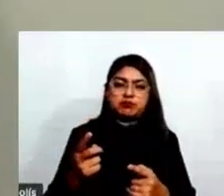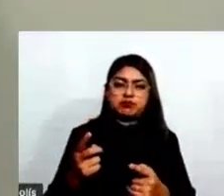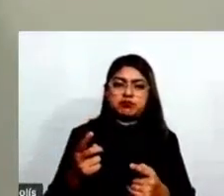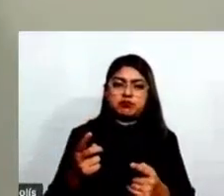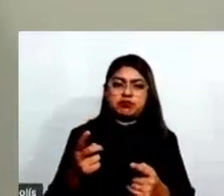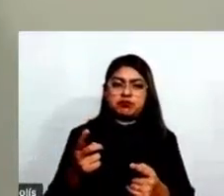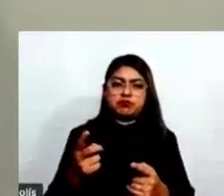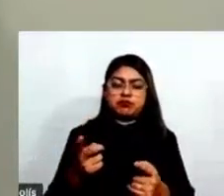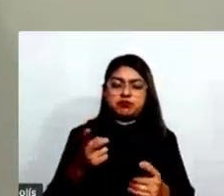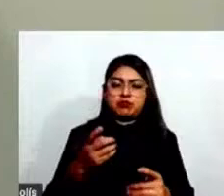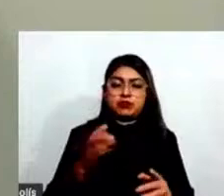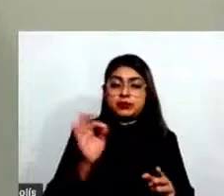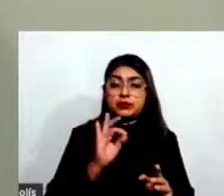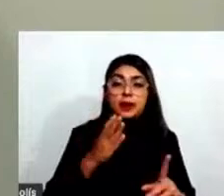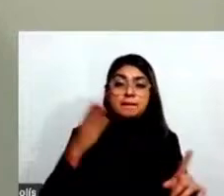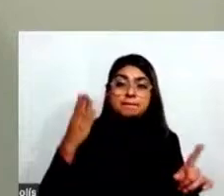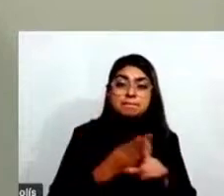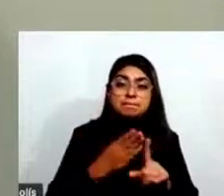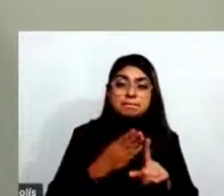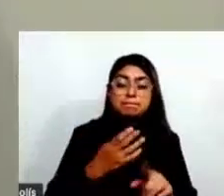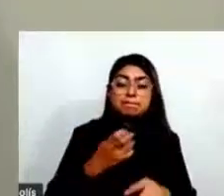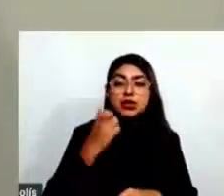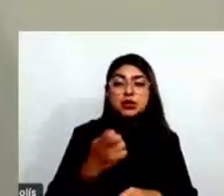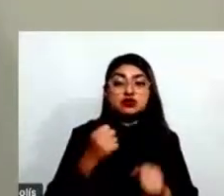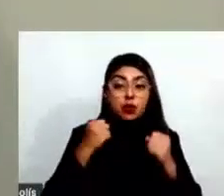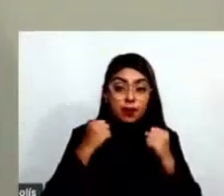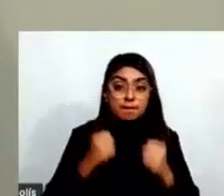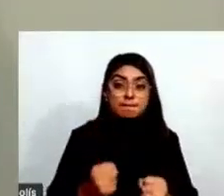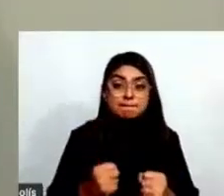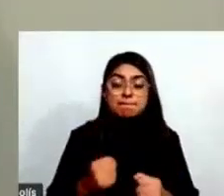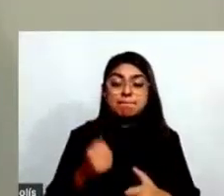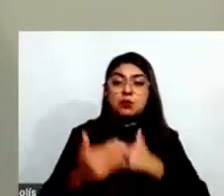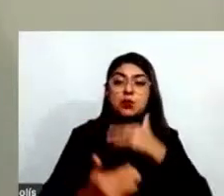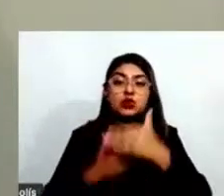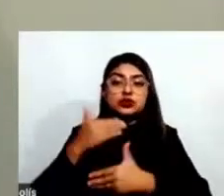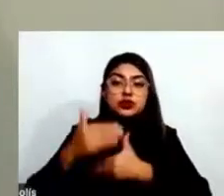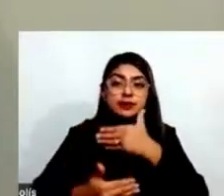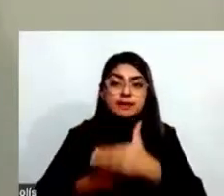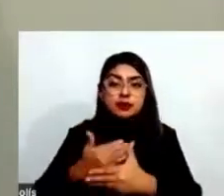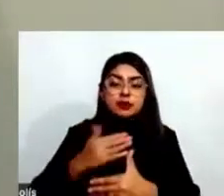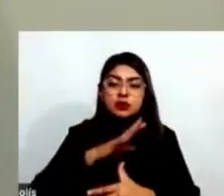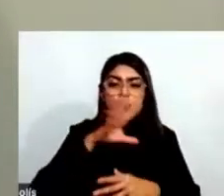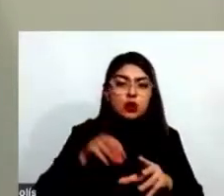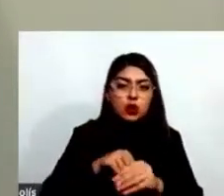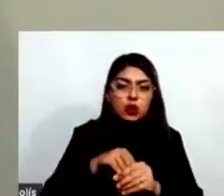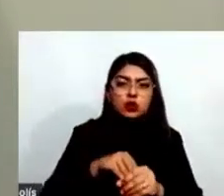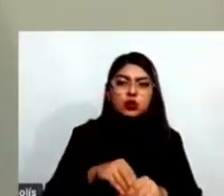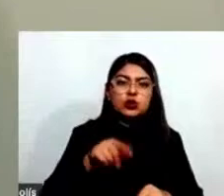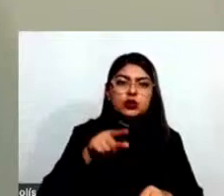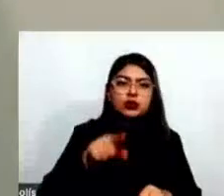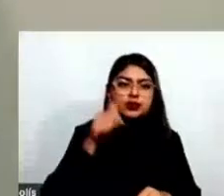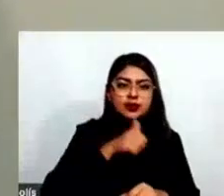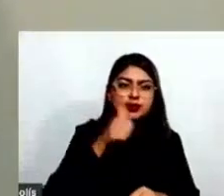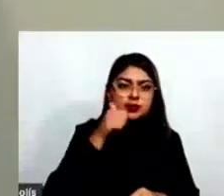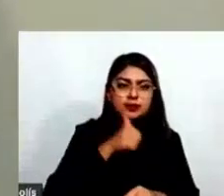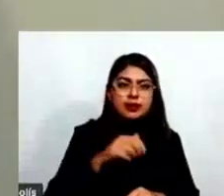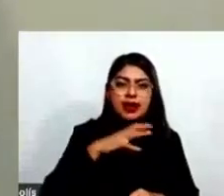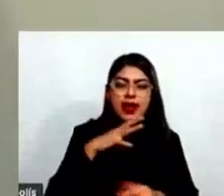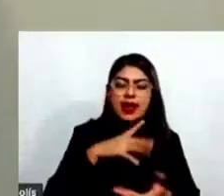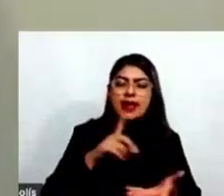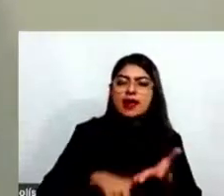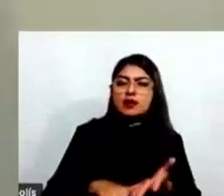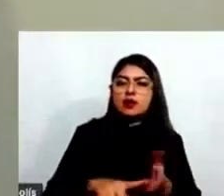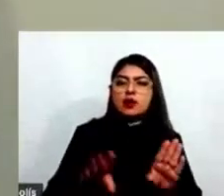no necesariamente garantiza que estos procedimientos se encuentren en todo momento libres de influencias e incluso